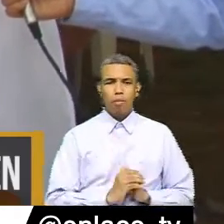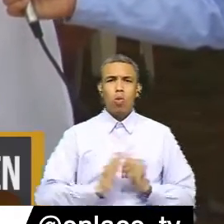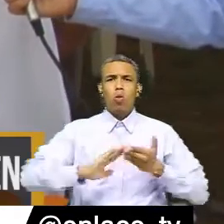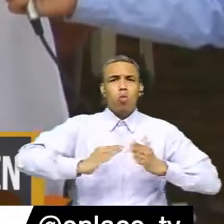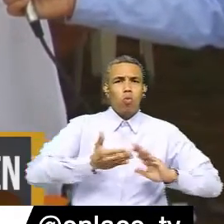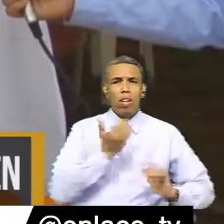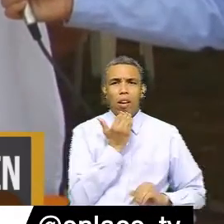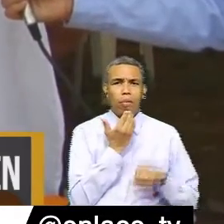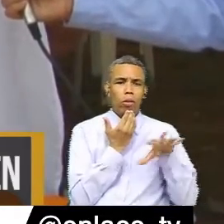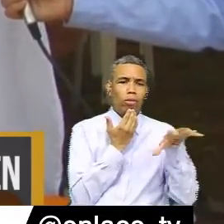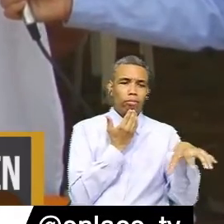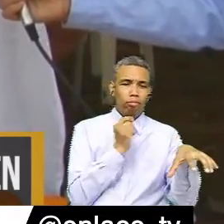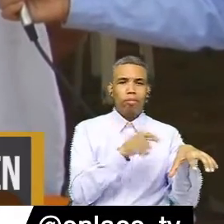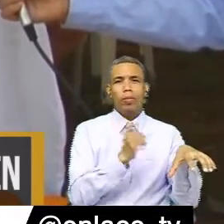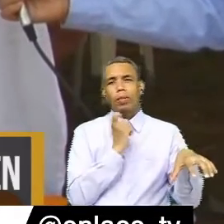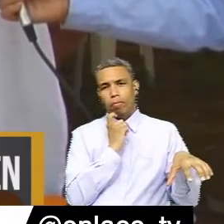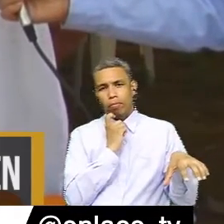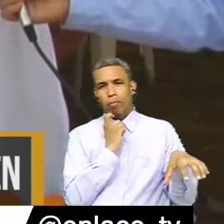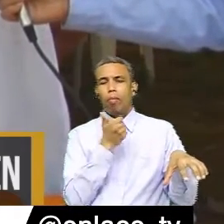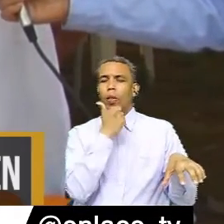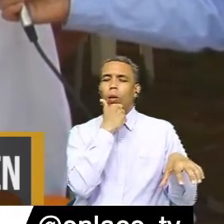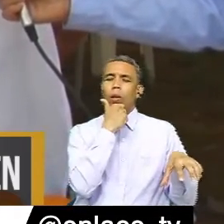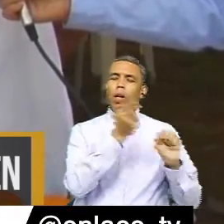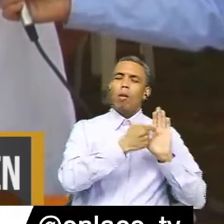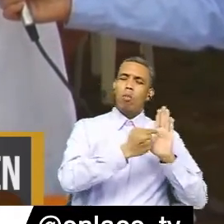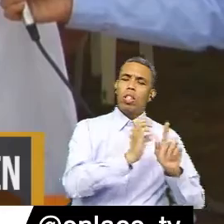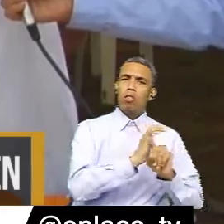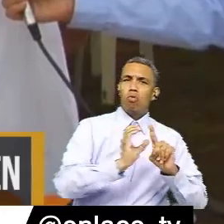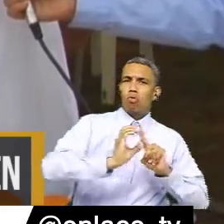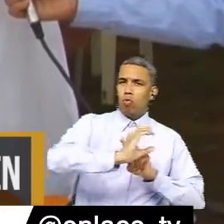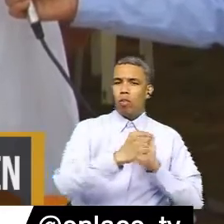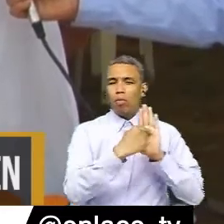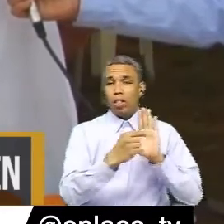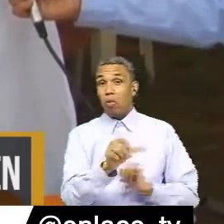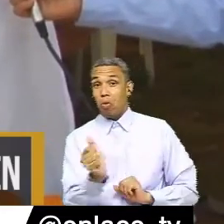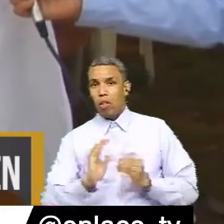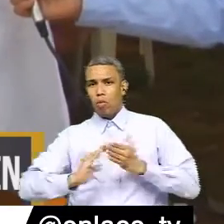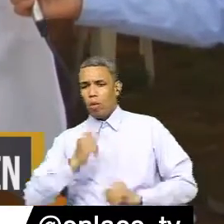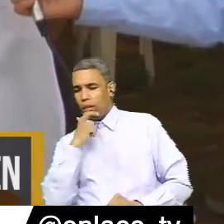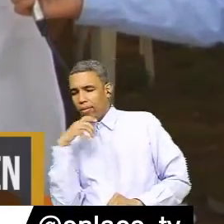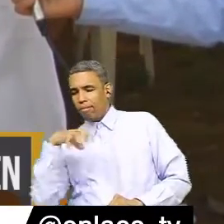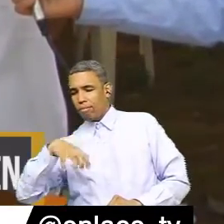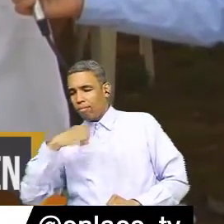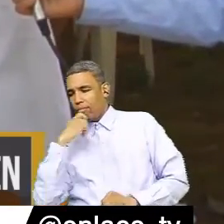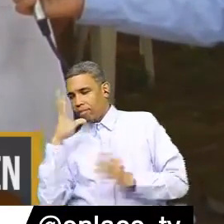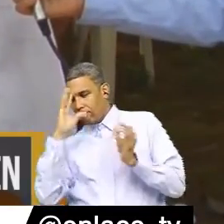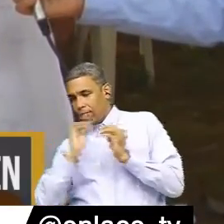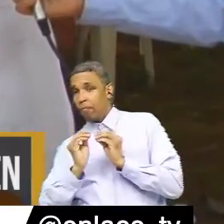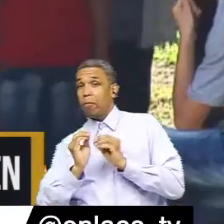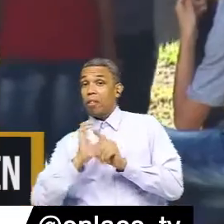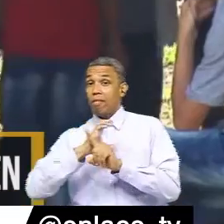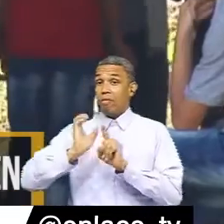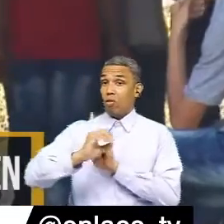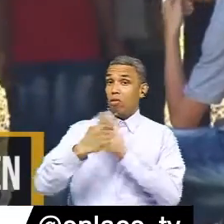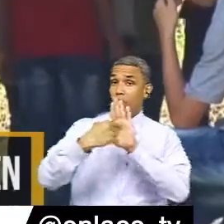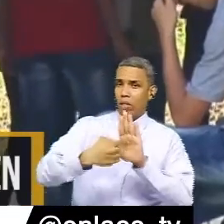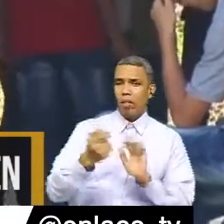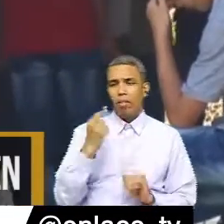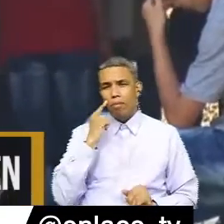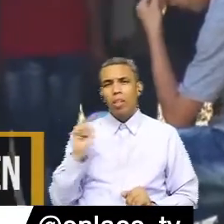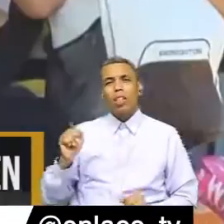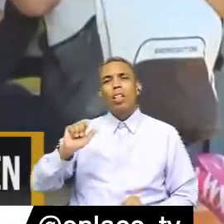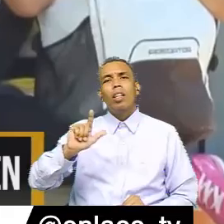para hacer una cadena en el turismo luis antonio torres habitantes del sector corintios nos habló acerca